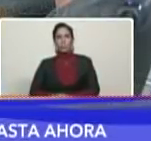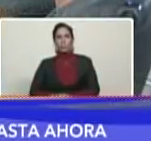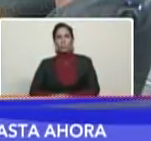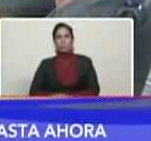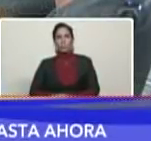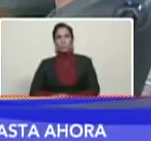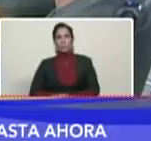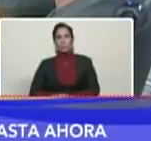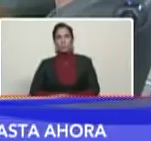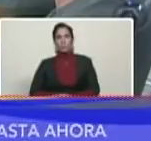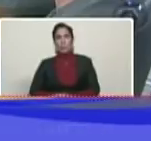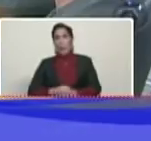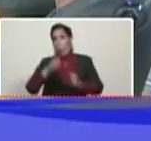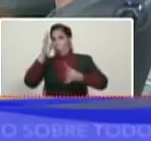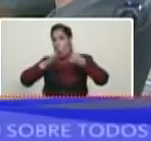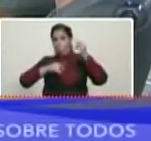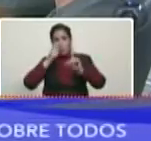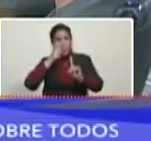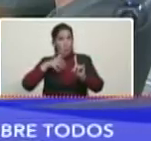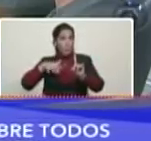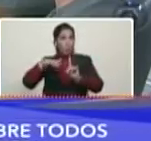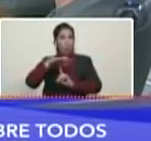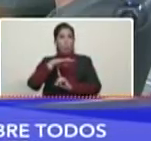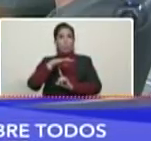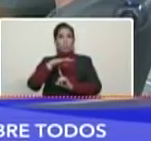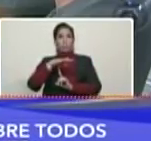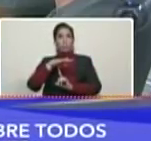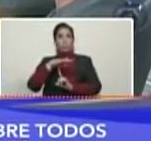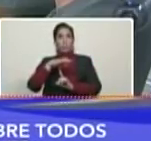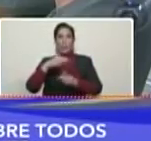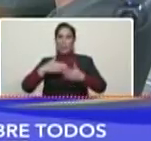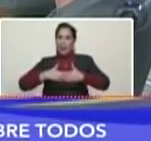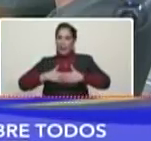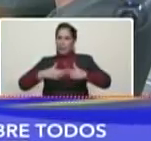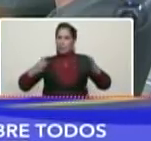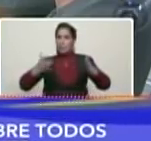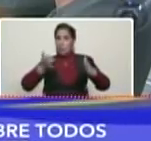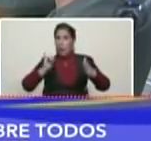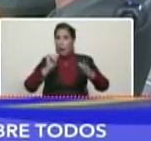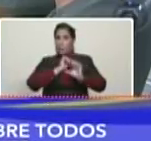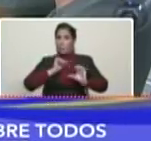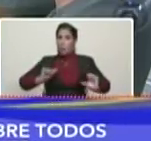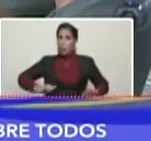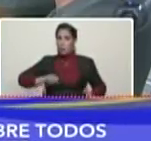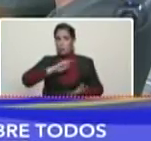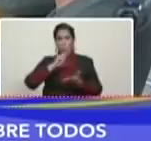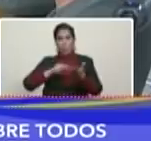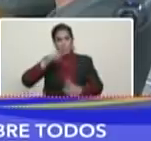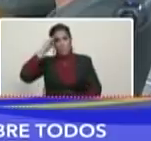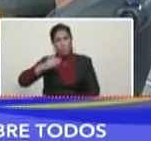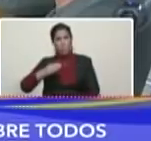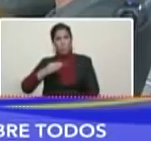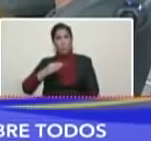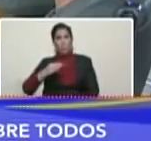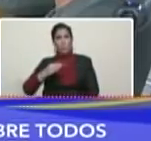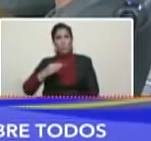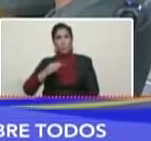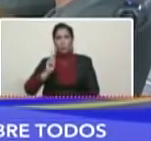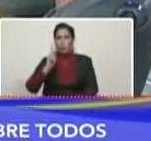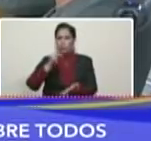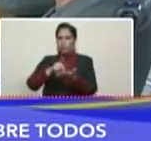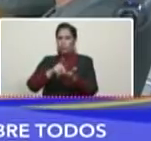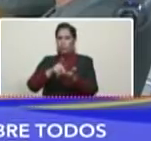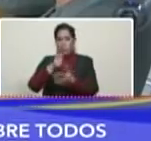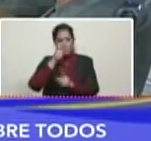hasta el último pueblo, pues, el pueblito del país, garantizar que ahí la Fuerza Armada llega, se comunica, el pueblo la